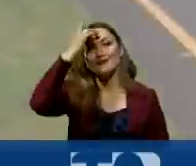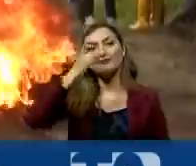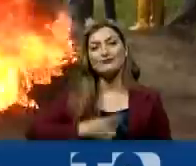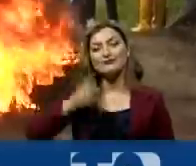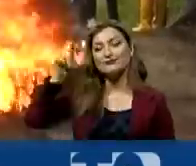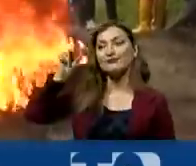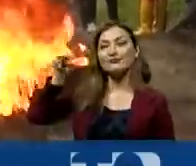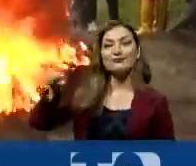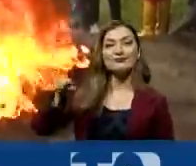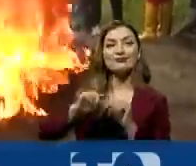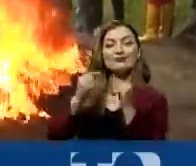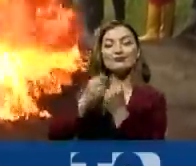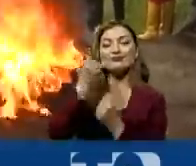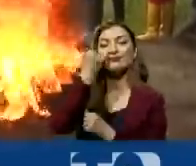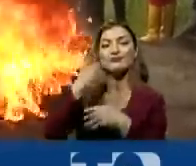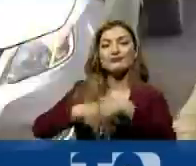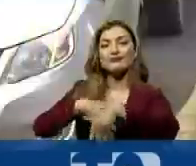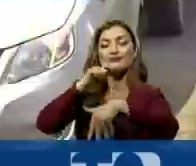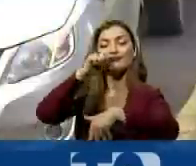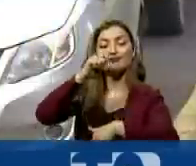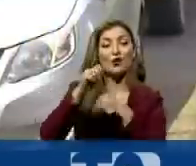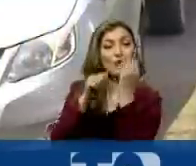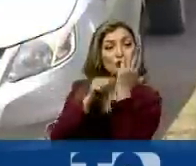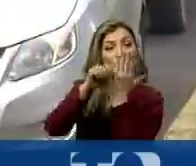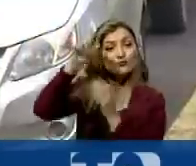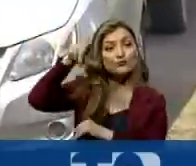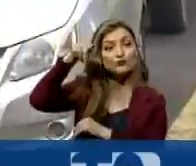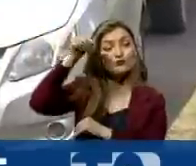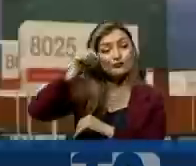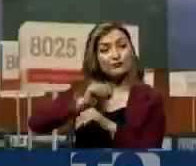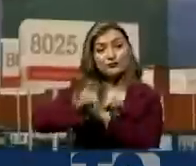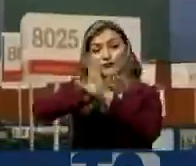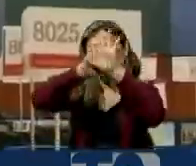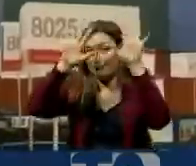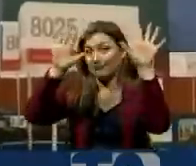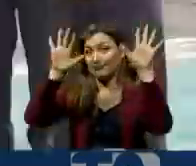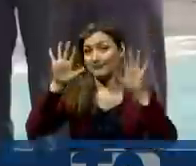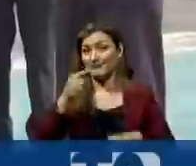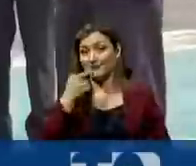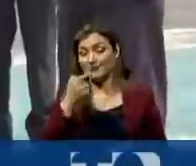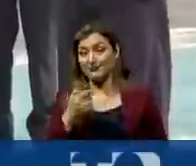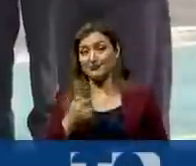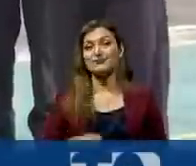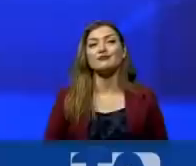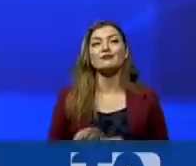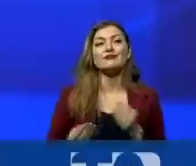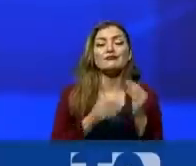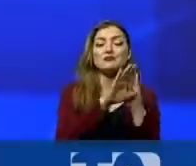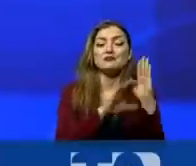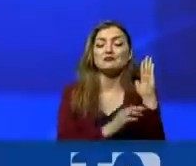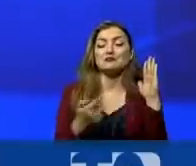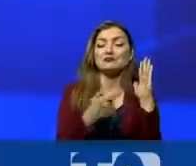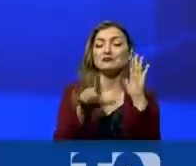otro el ministro de gobierno francisco jiménez fue claro y nosotros actuaremos con la